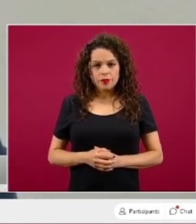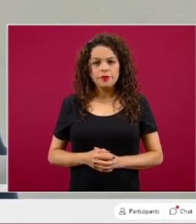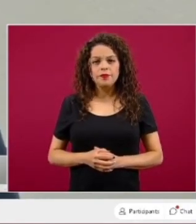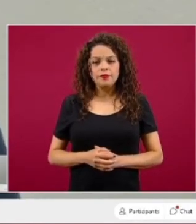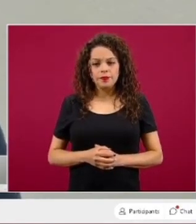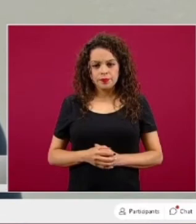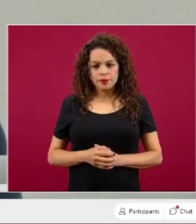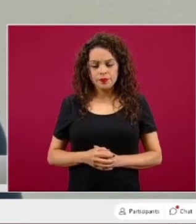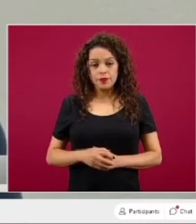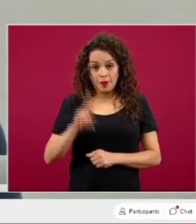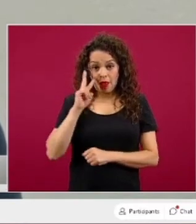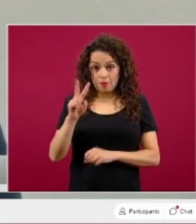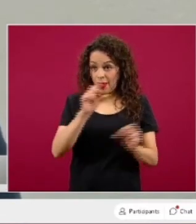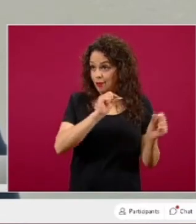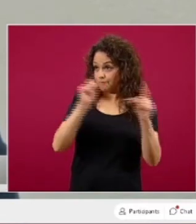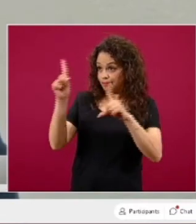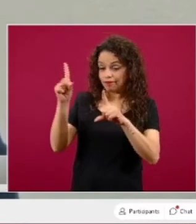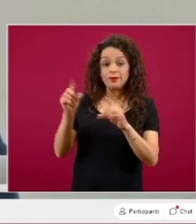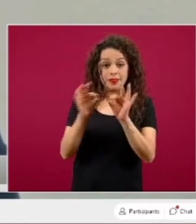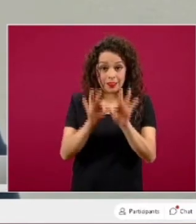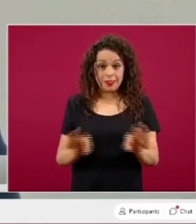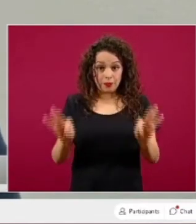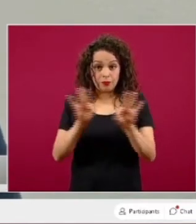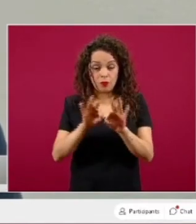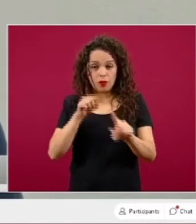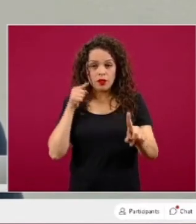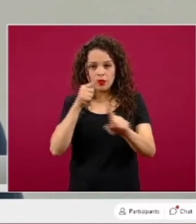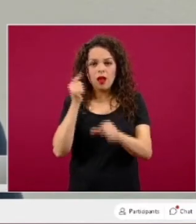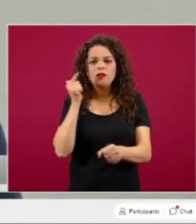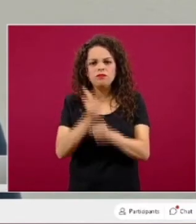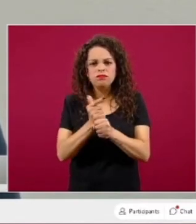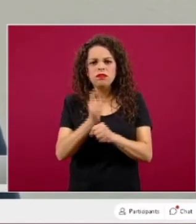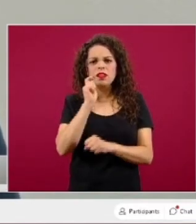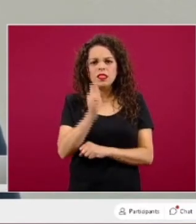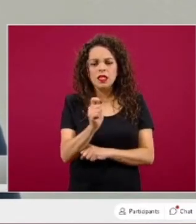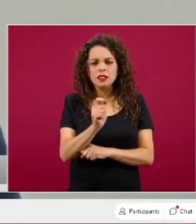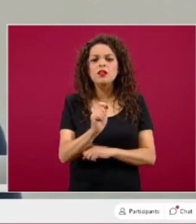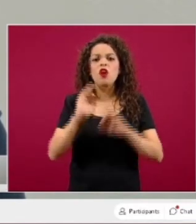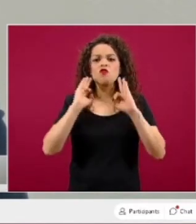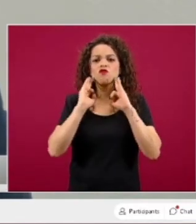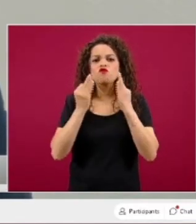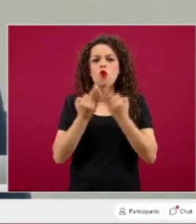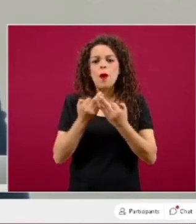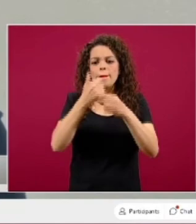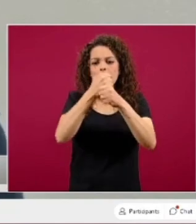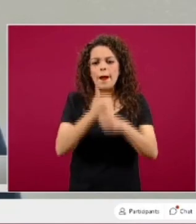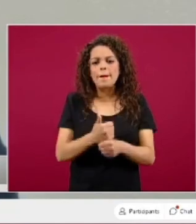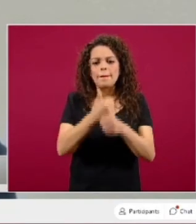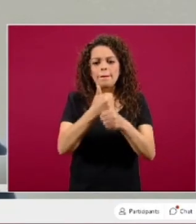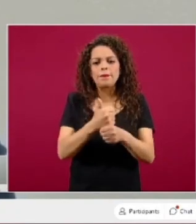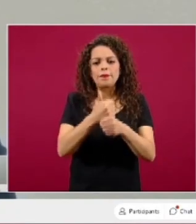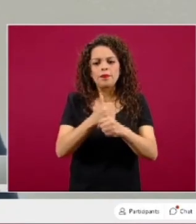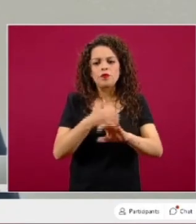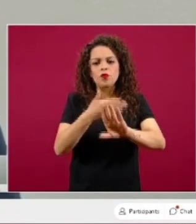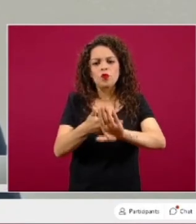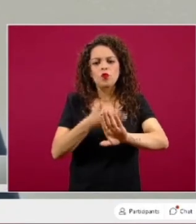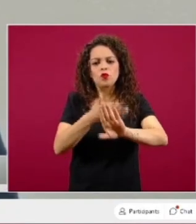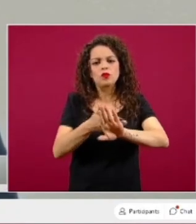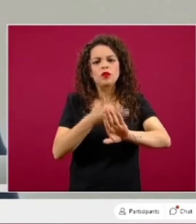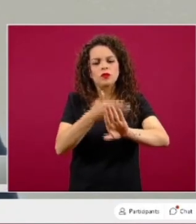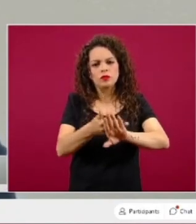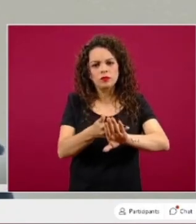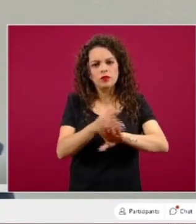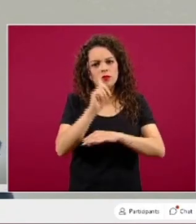siguiente lámina, si me permiten, identificar un tipo de viencia que nos interesa mucho que la